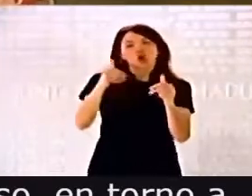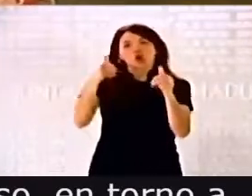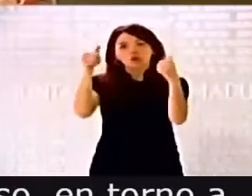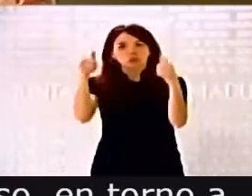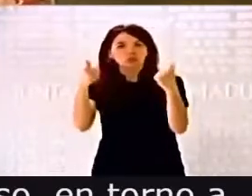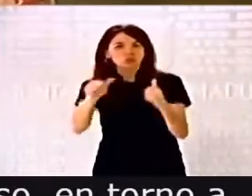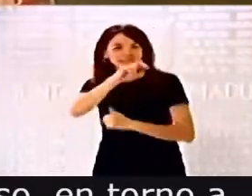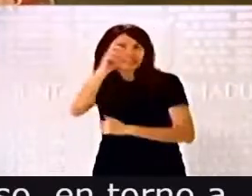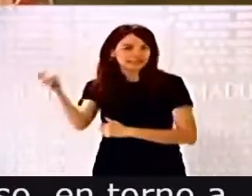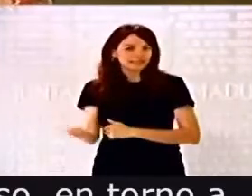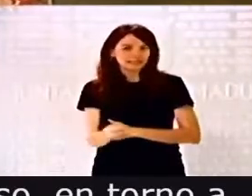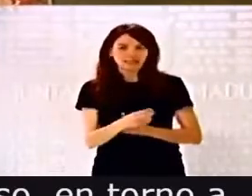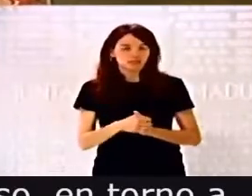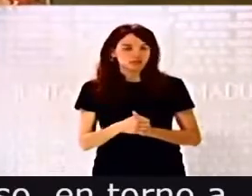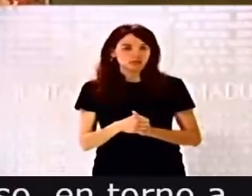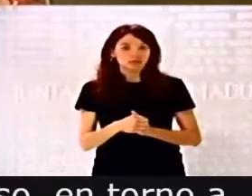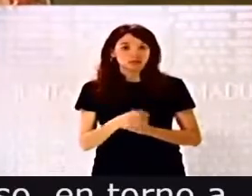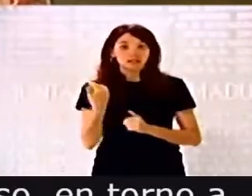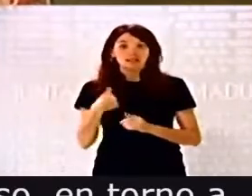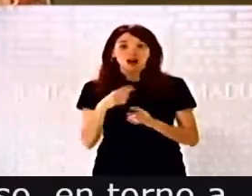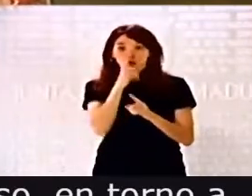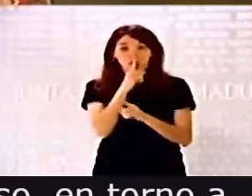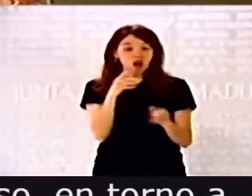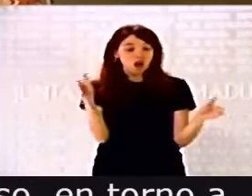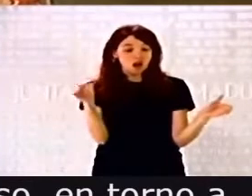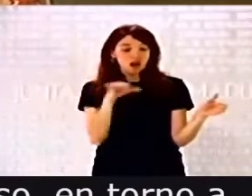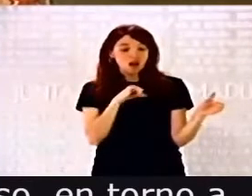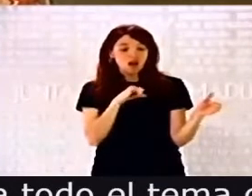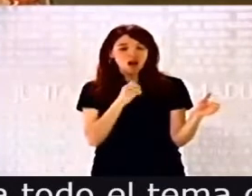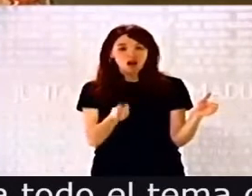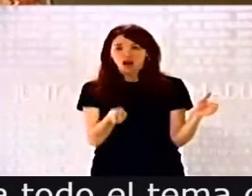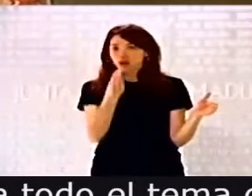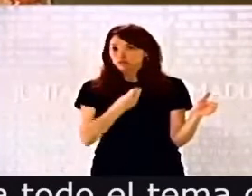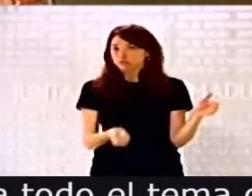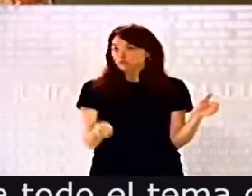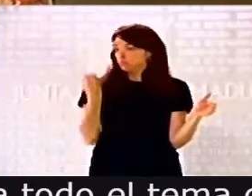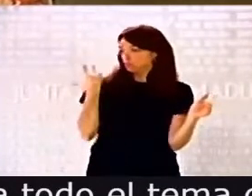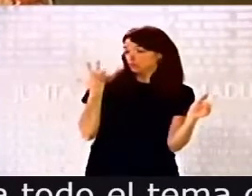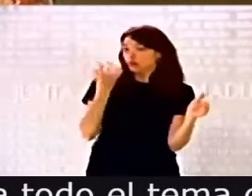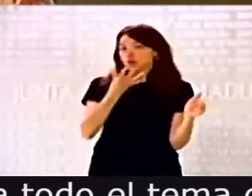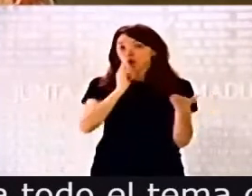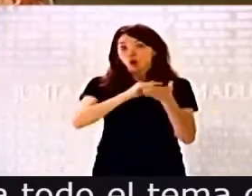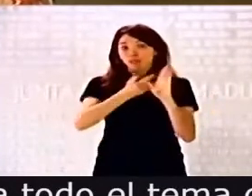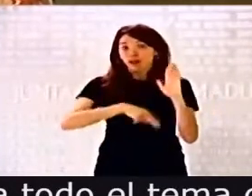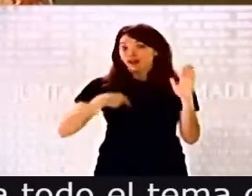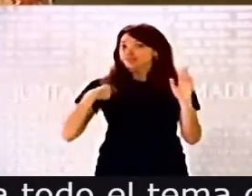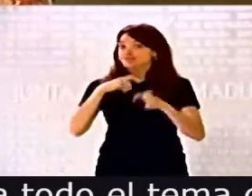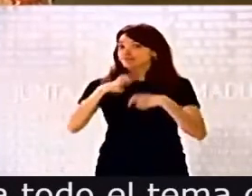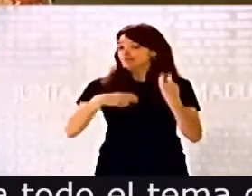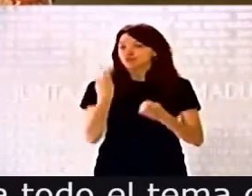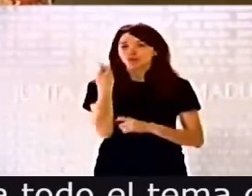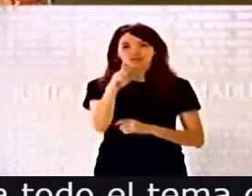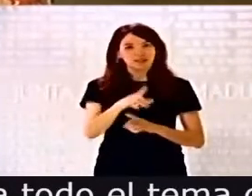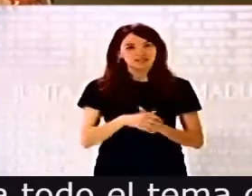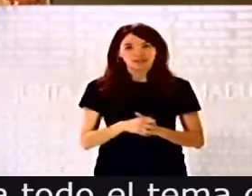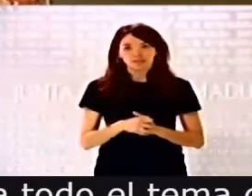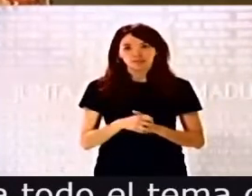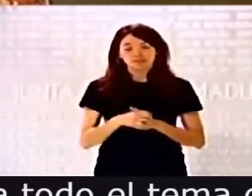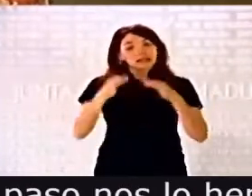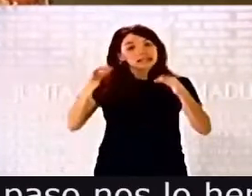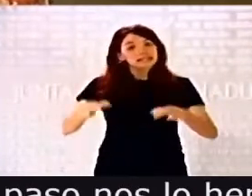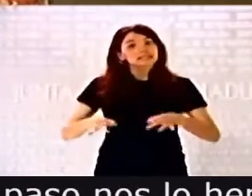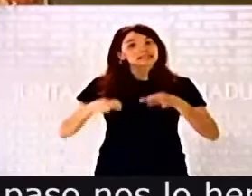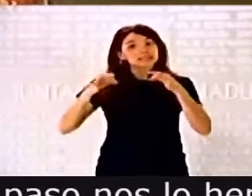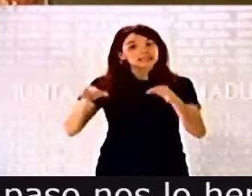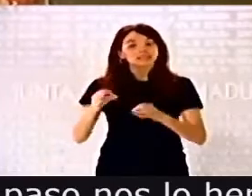Todo el primer paso nos lo hemos ahorrado, porque ya no hay que modificar el Plan General Municipal. Siempre va a haber que preguntar a